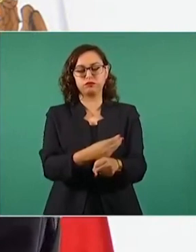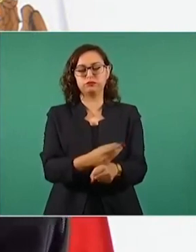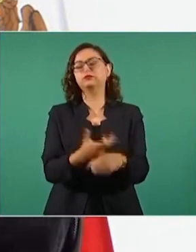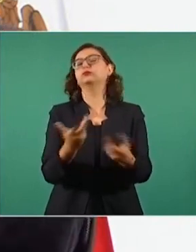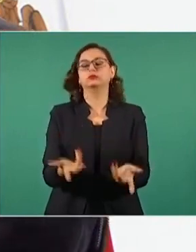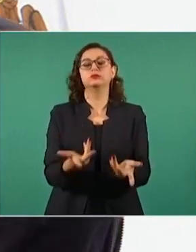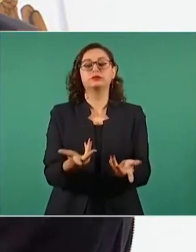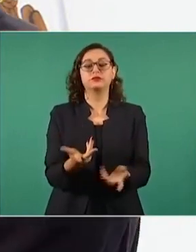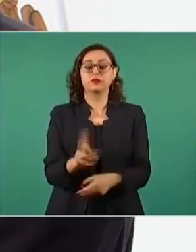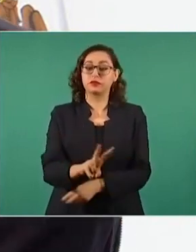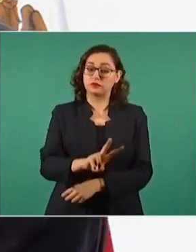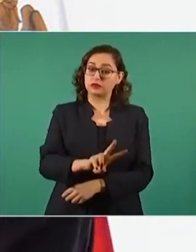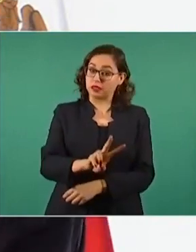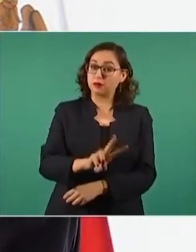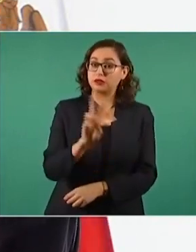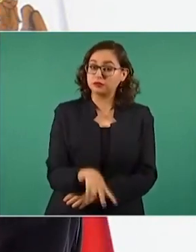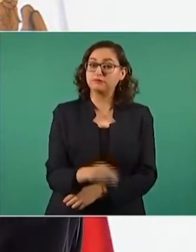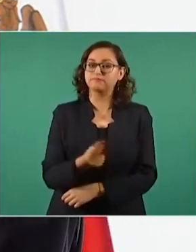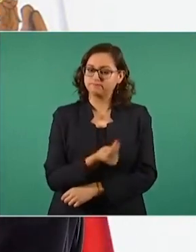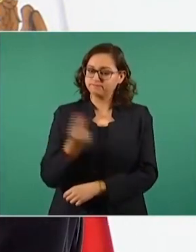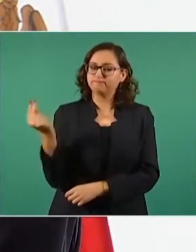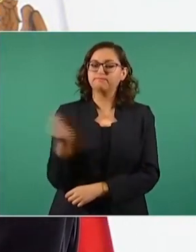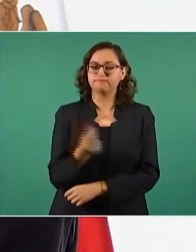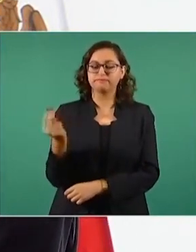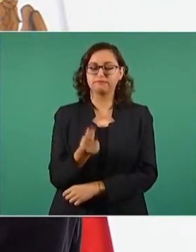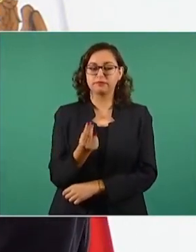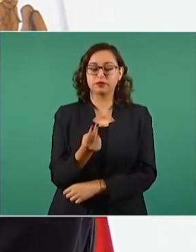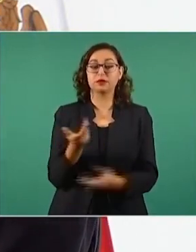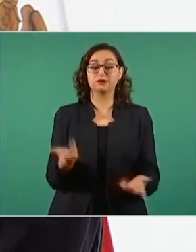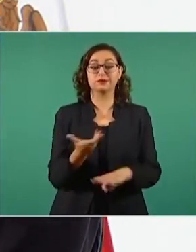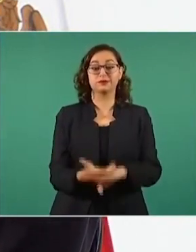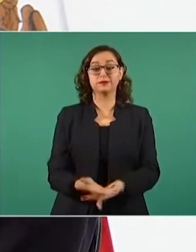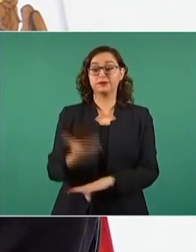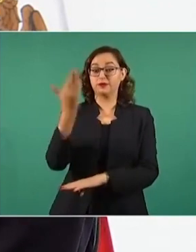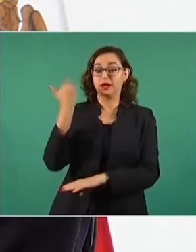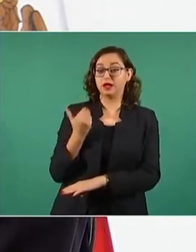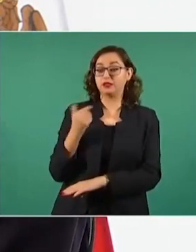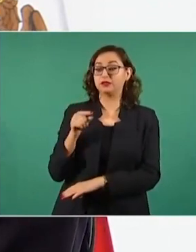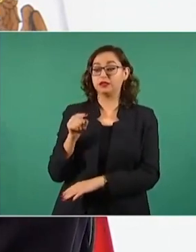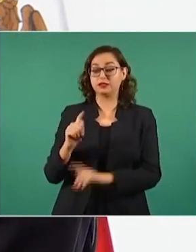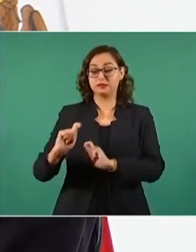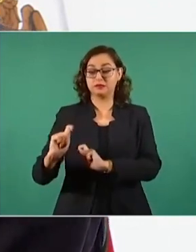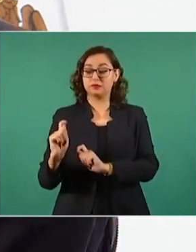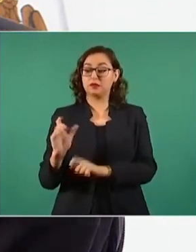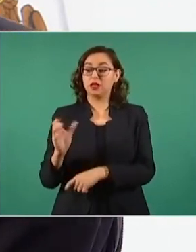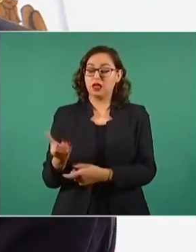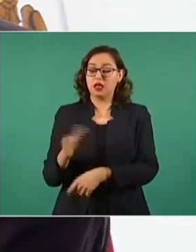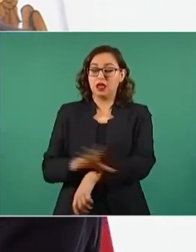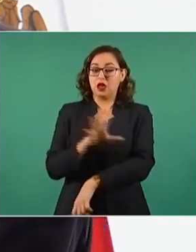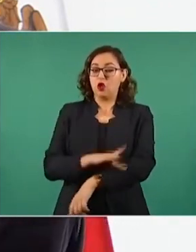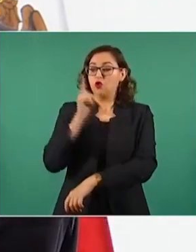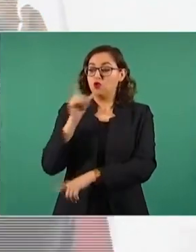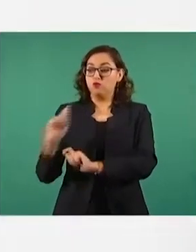reparar el grave daño que causó la privatización al sector público y a la economía